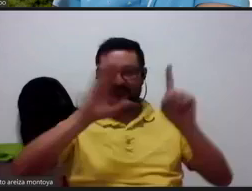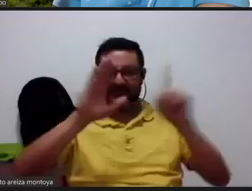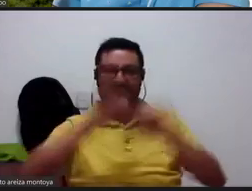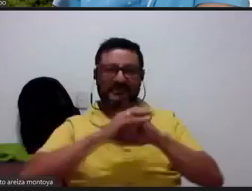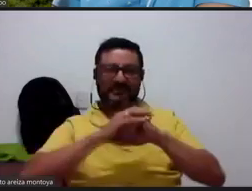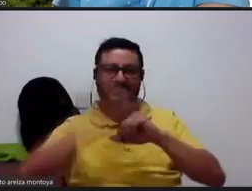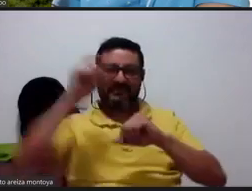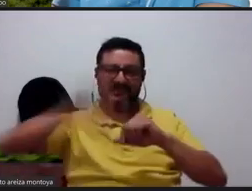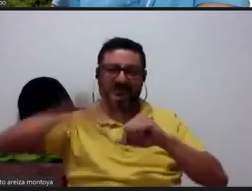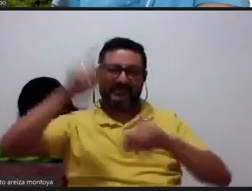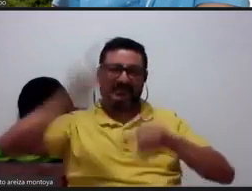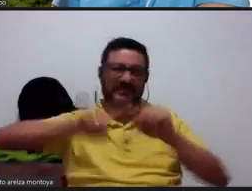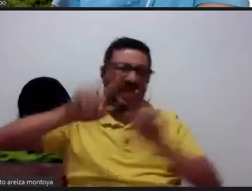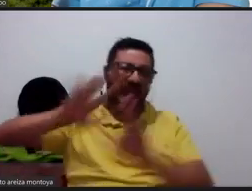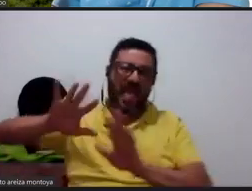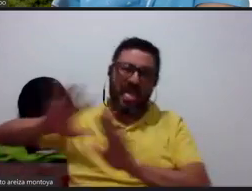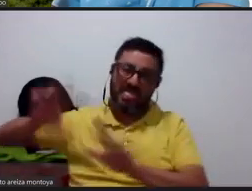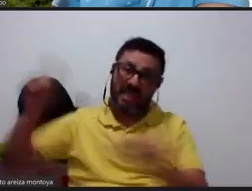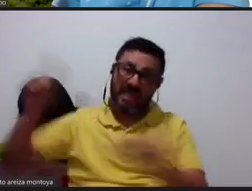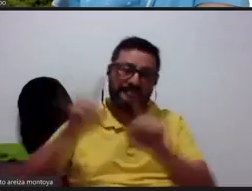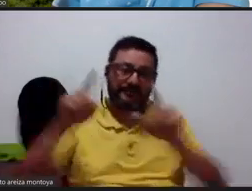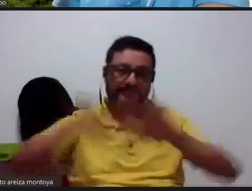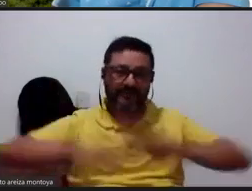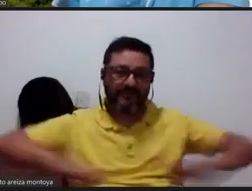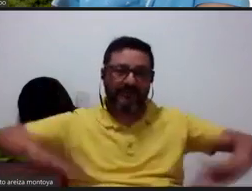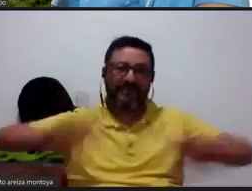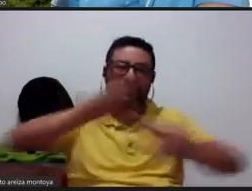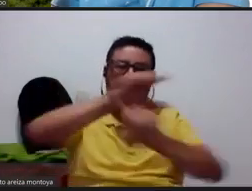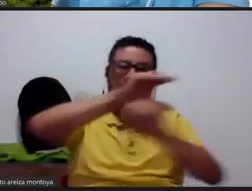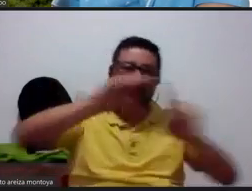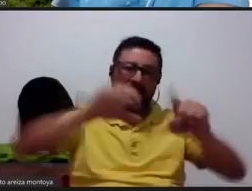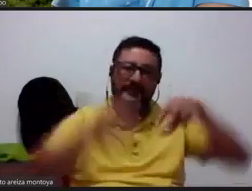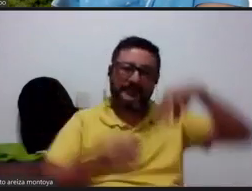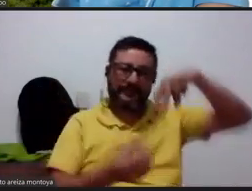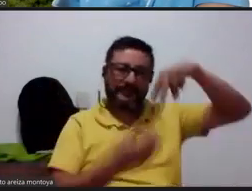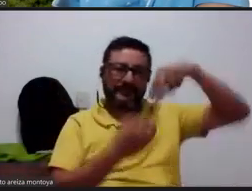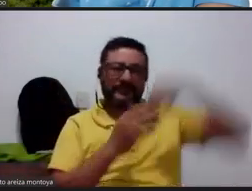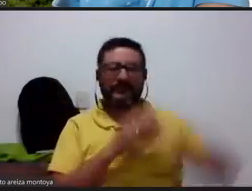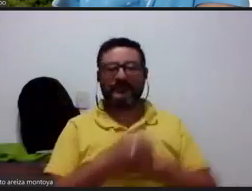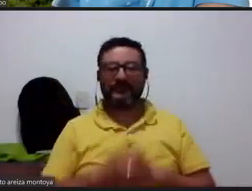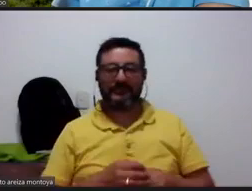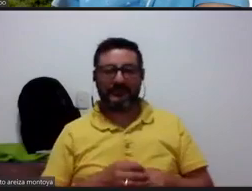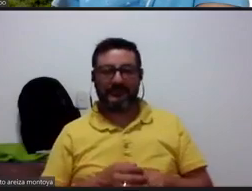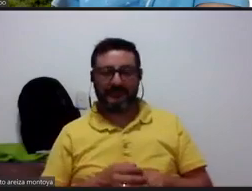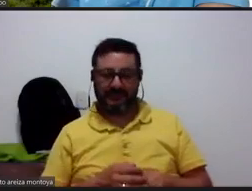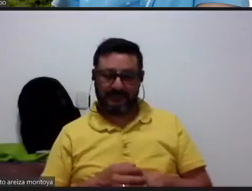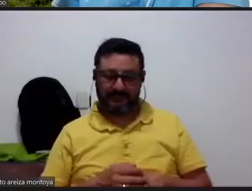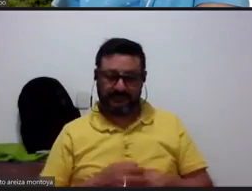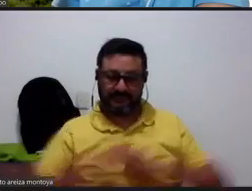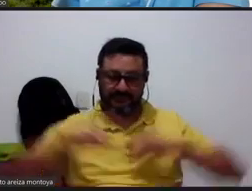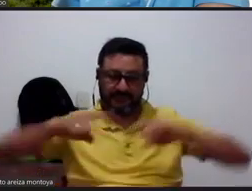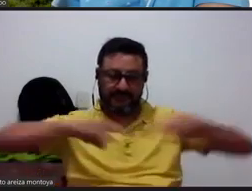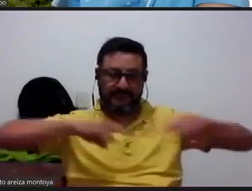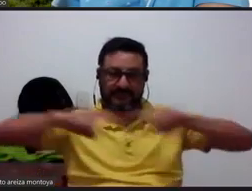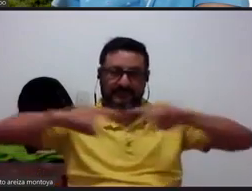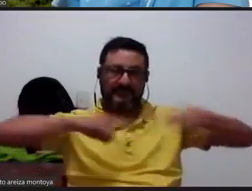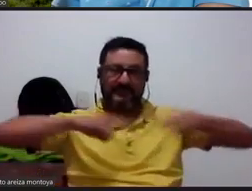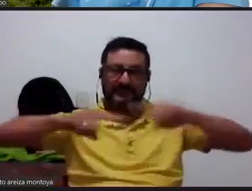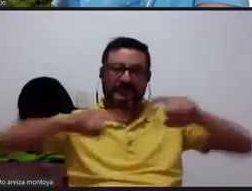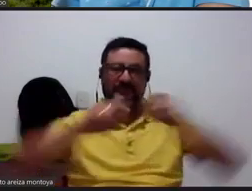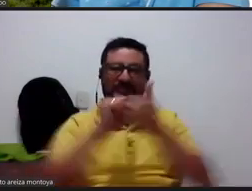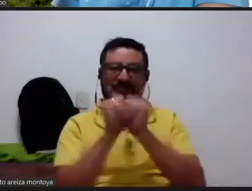que no se pueden dejar a un lado. Entonces, por eso me ha interesado tanto la parte de dirección deportiva, de administración